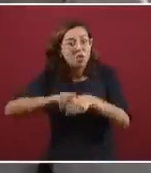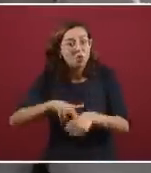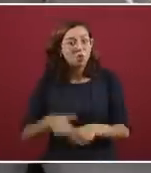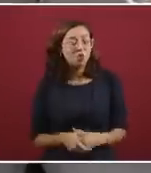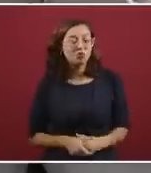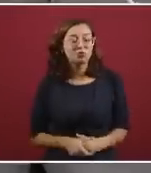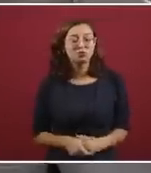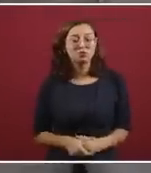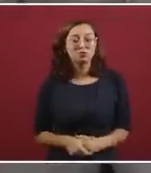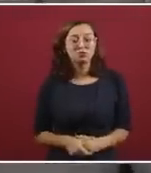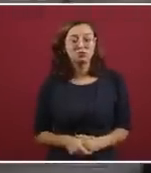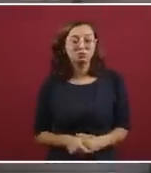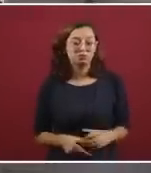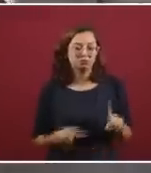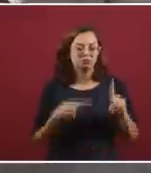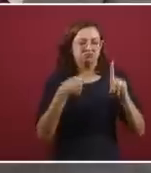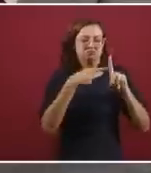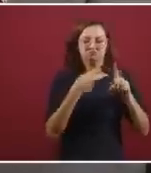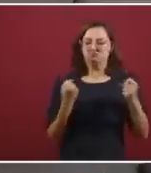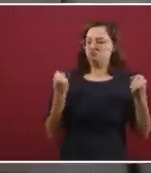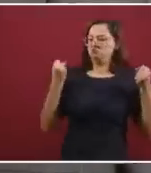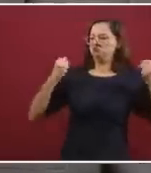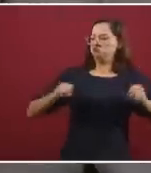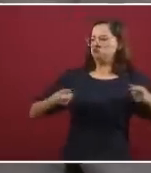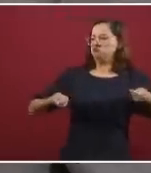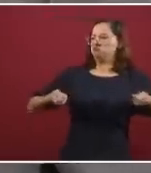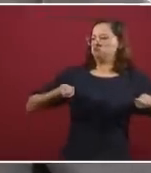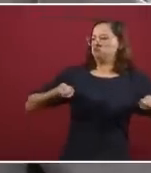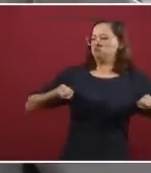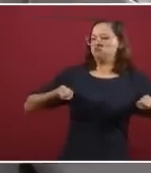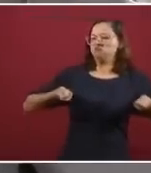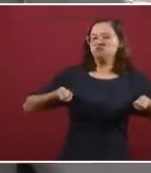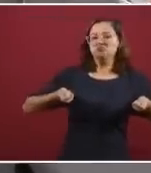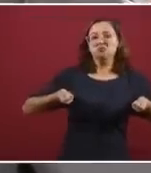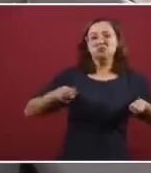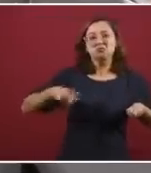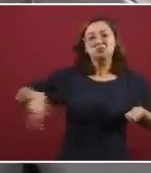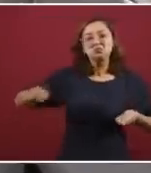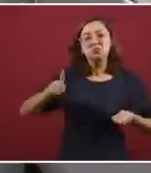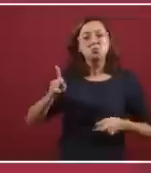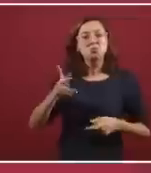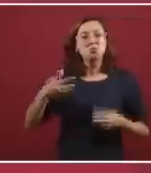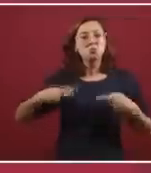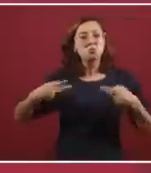los casi que es dura hasta que el pueblo quiere